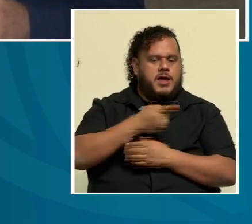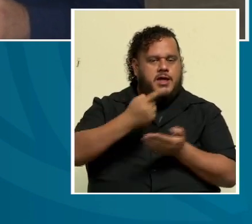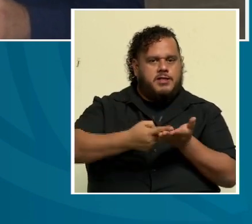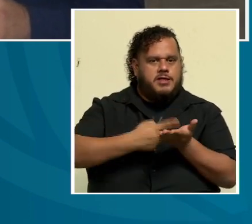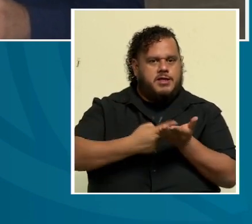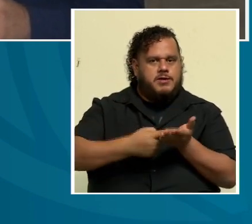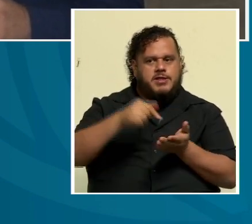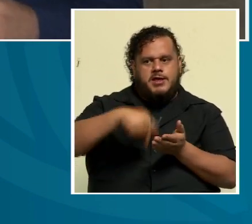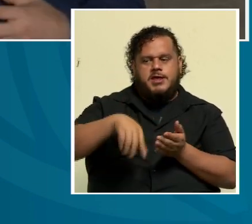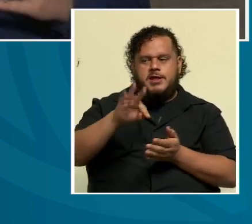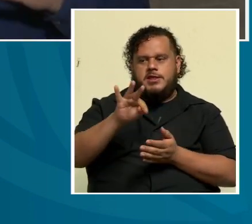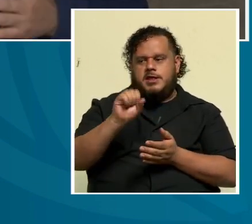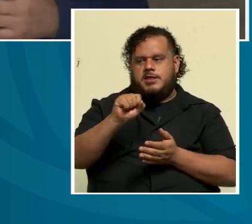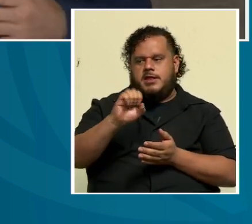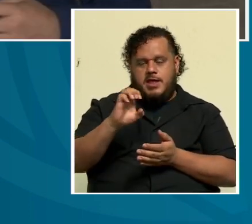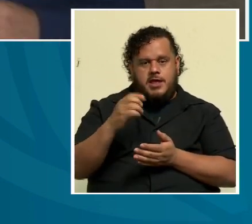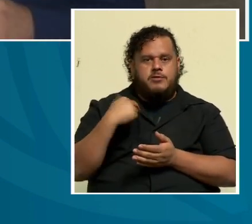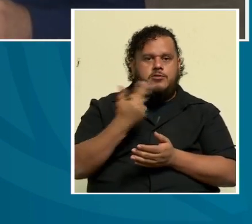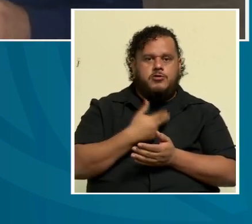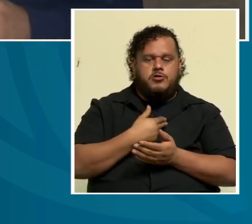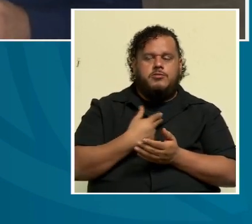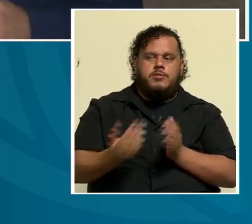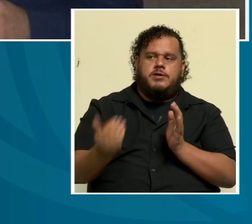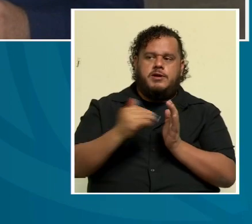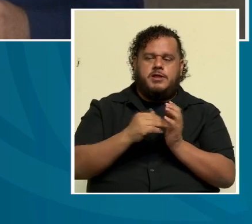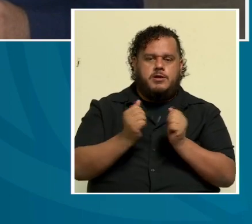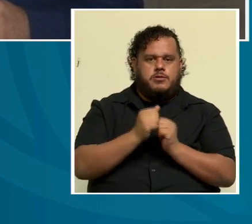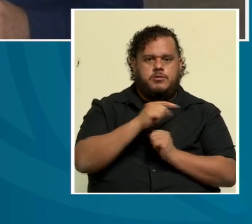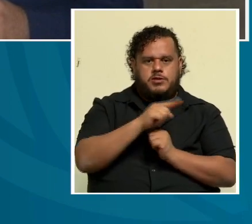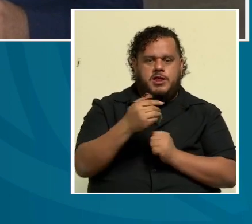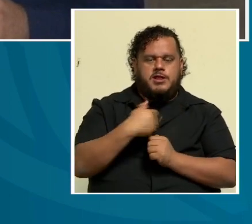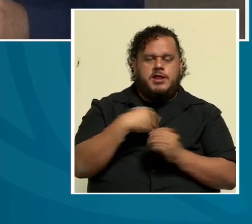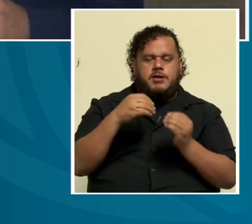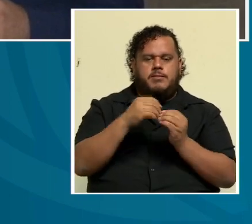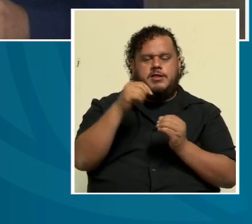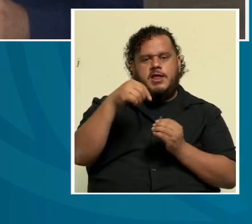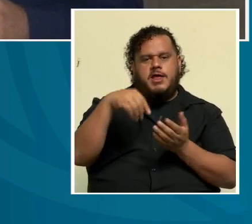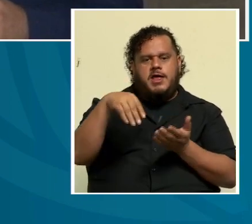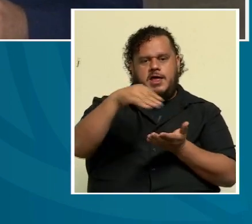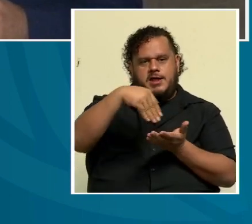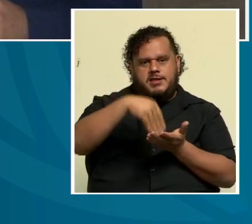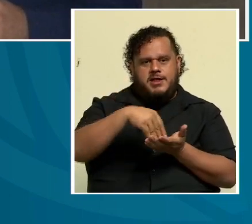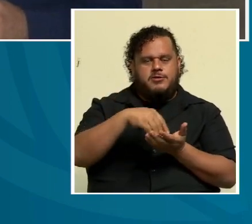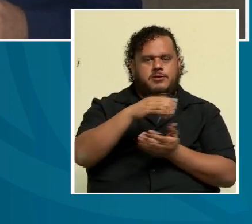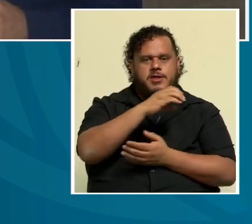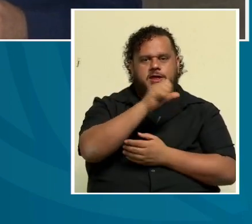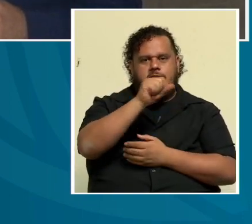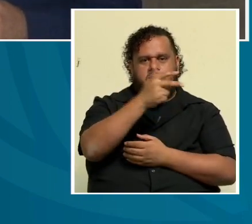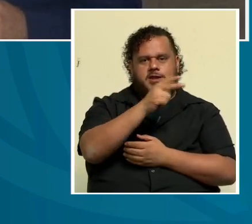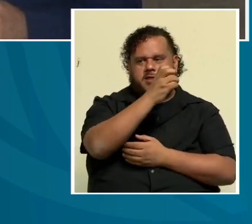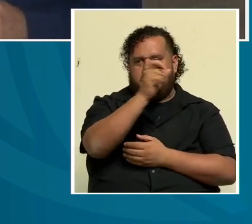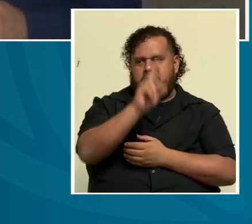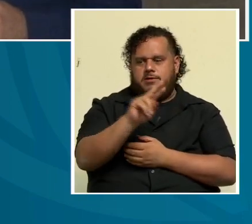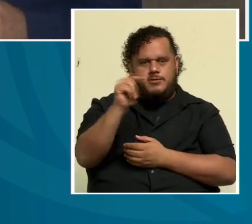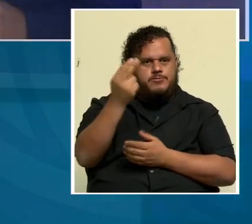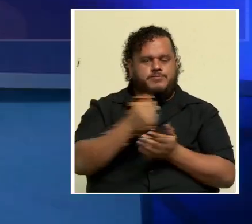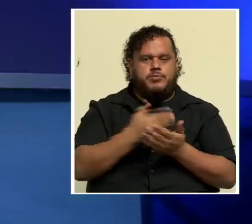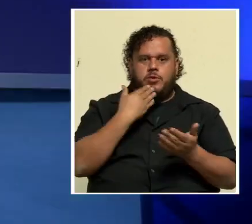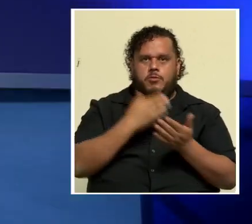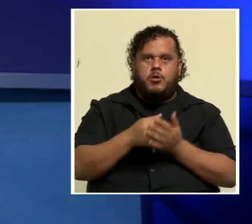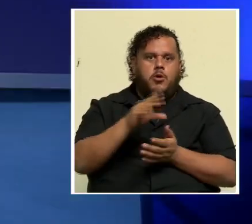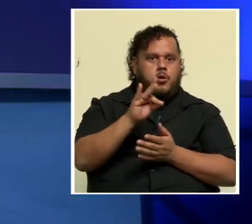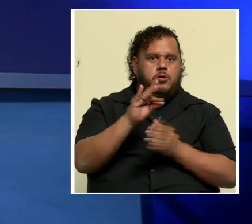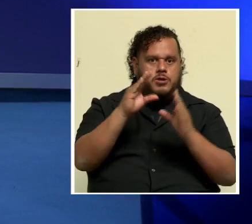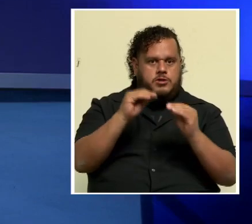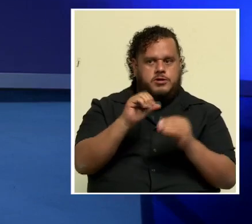del Tribunal Supremo de Elecciones. Vamos a regresar con ustedes, que tienen más en el set principal en 13 Costa Rica Noticias. Gracias, David. 8 de la noche